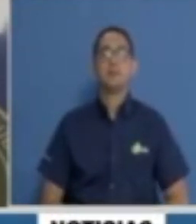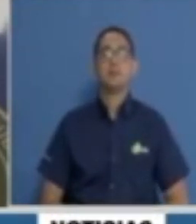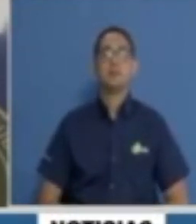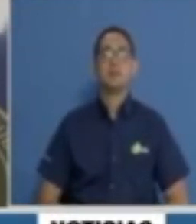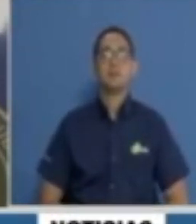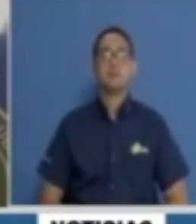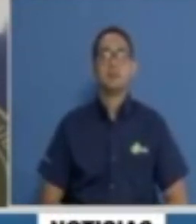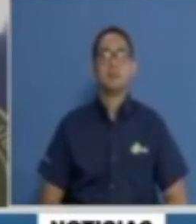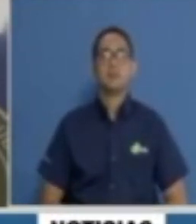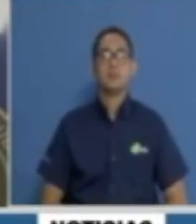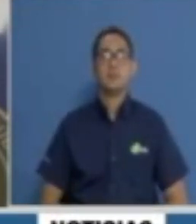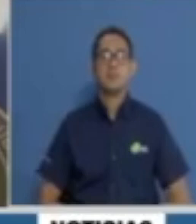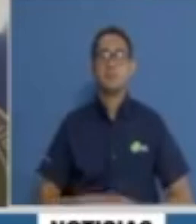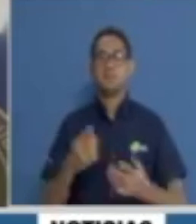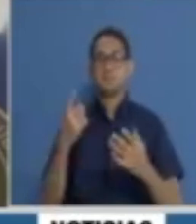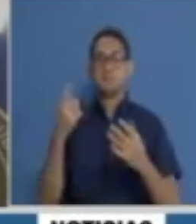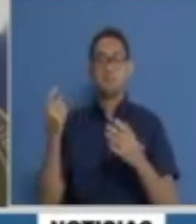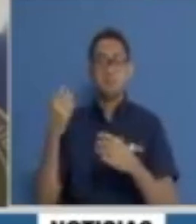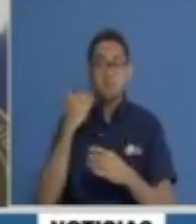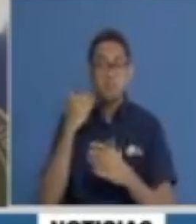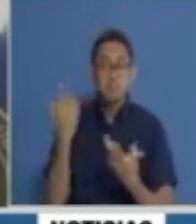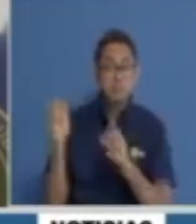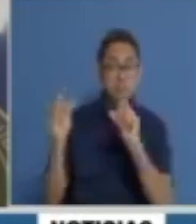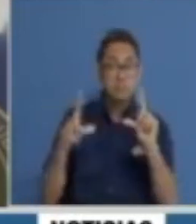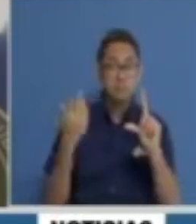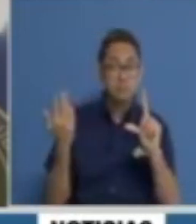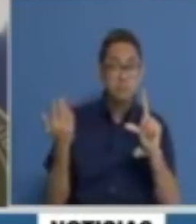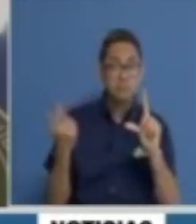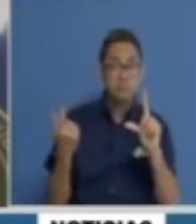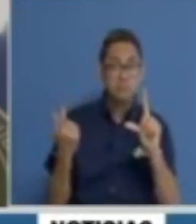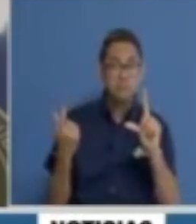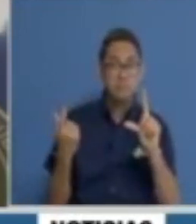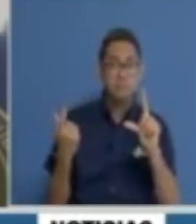número reproductivo efectivo. Le damos la siguiente, por favor.